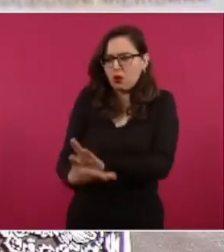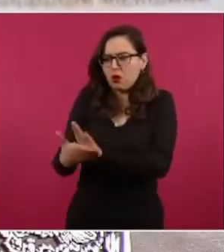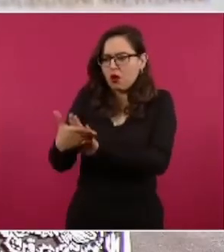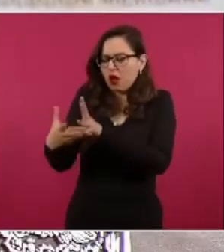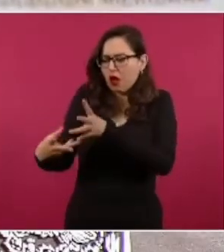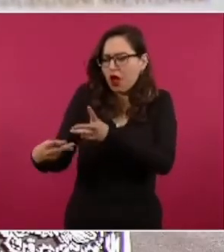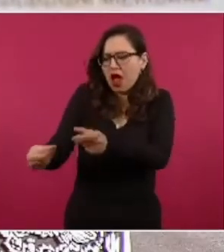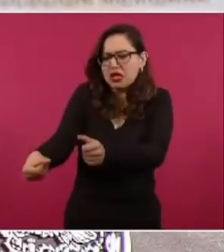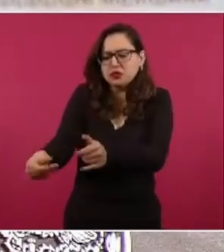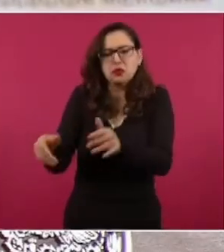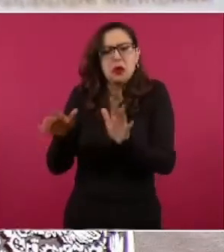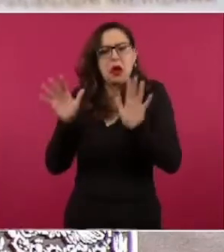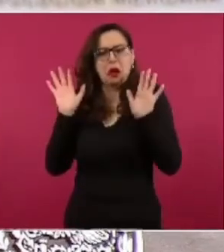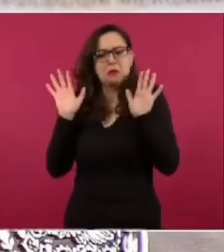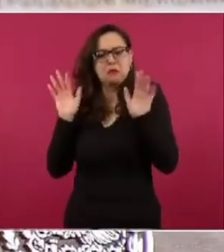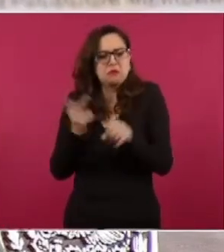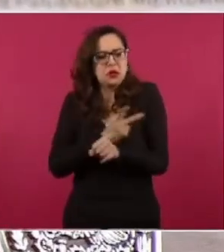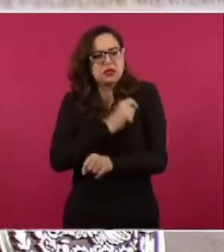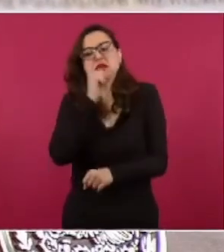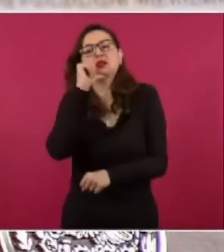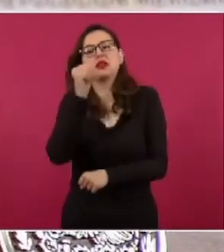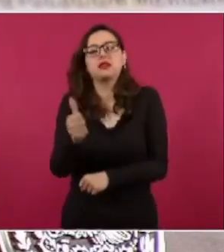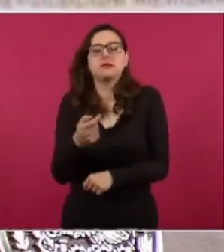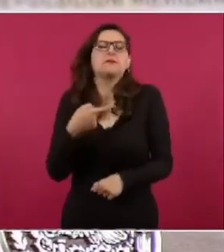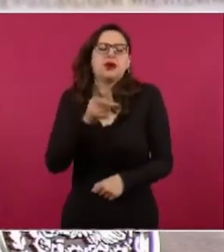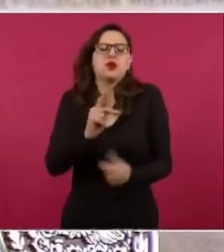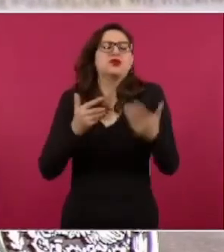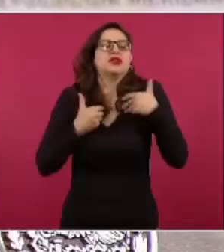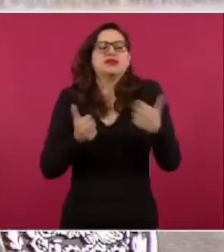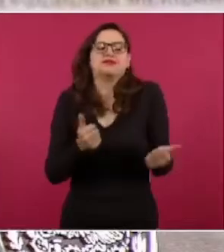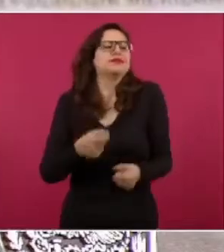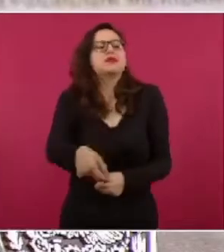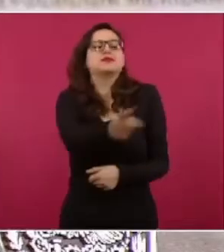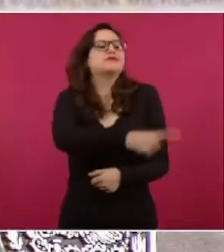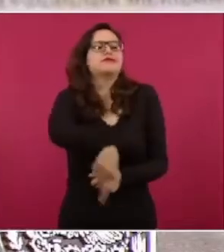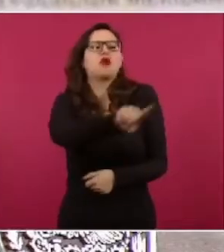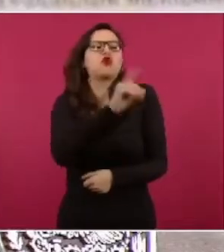acepten, porque no es el propósito, pues,